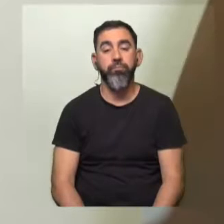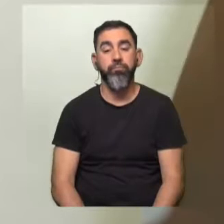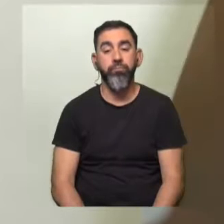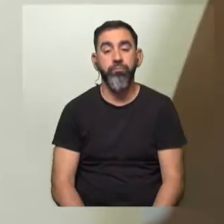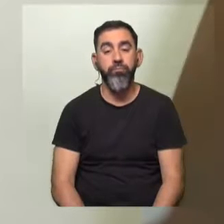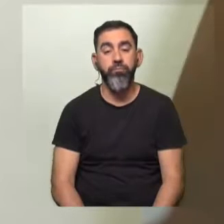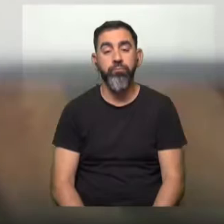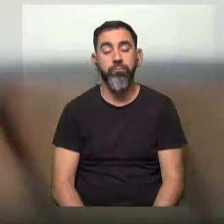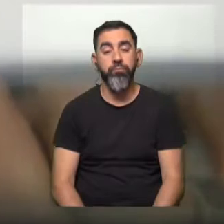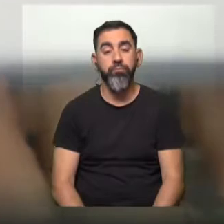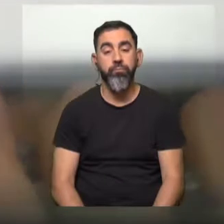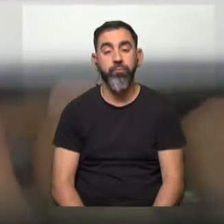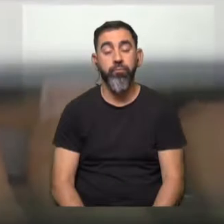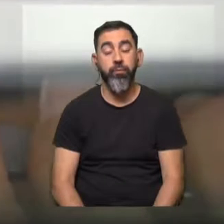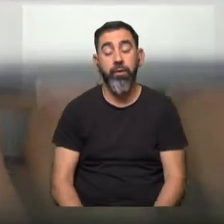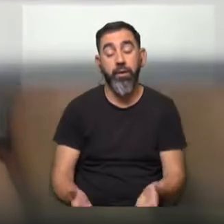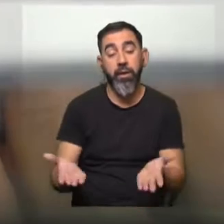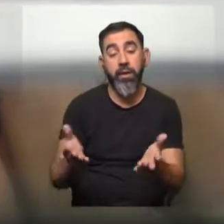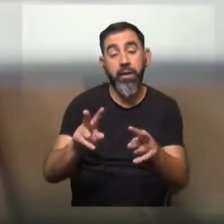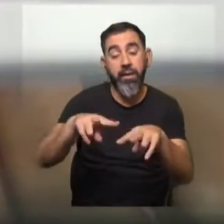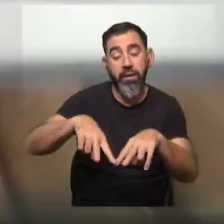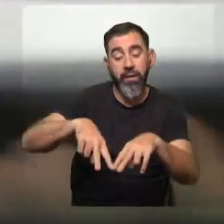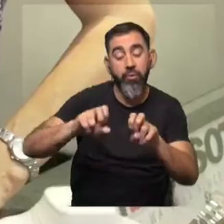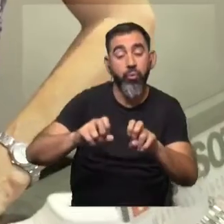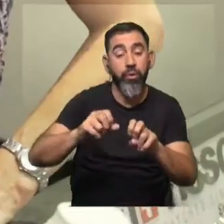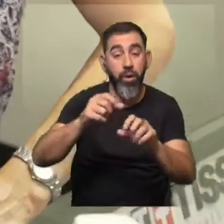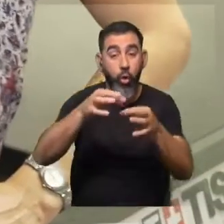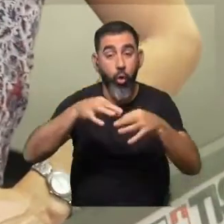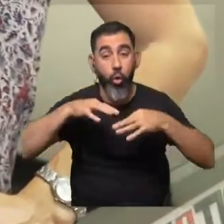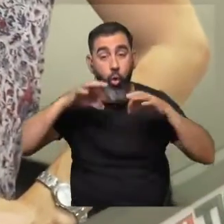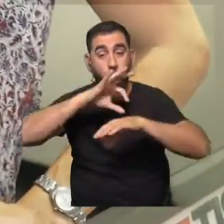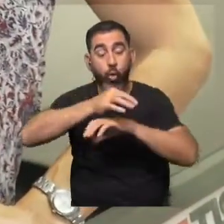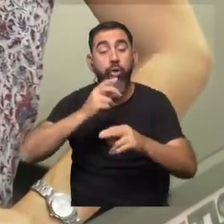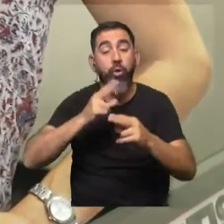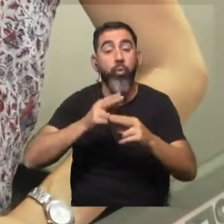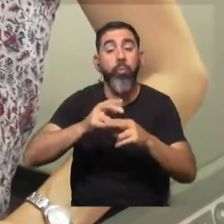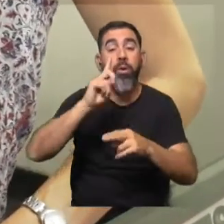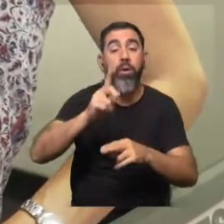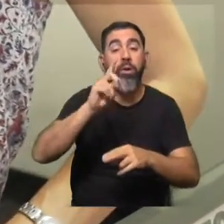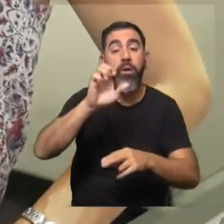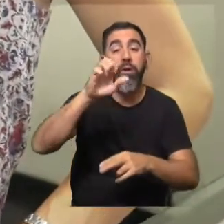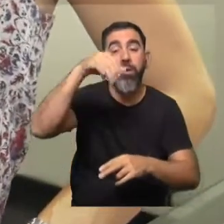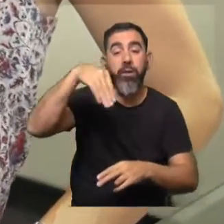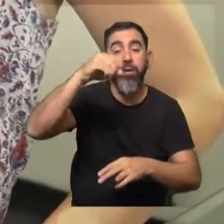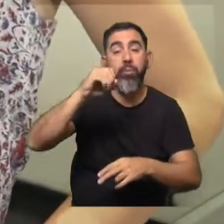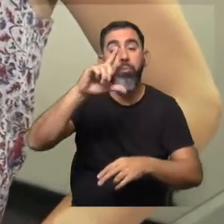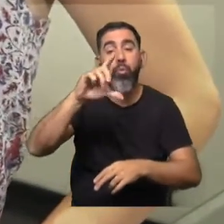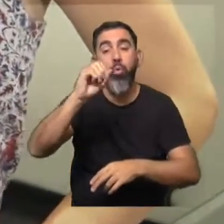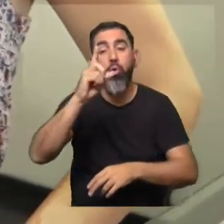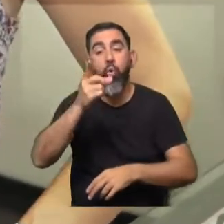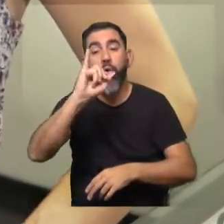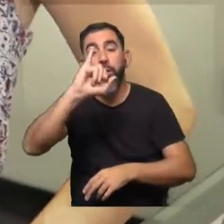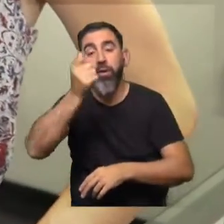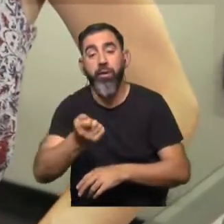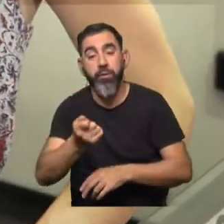La disciplina que estudia las alhajas es la gemología, que en realidad se nutre en su estudio de